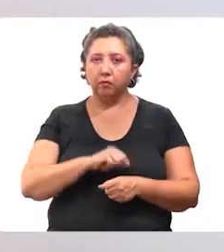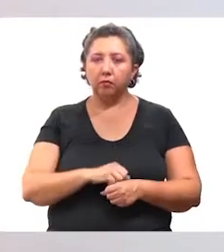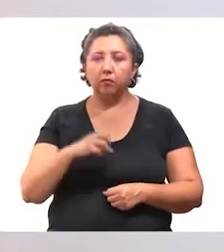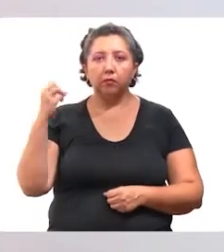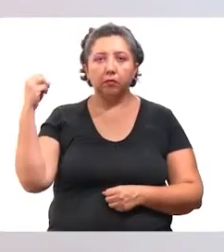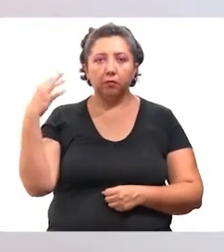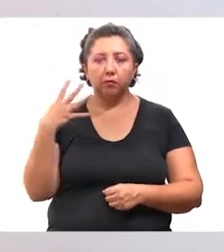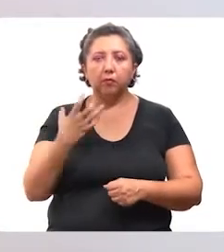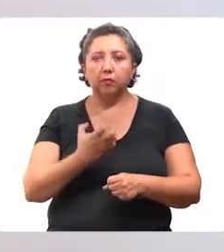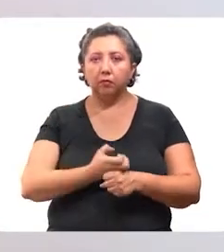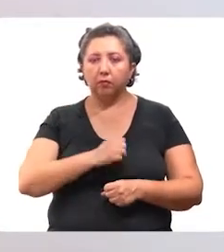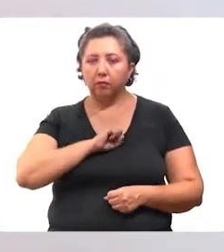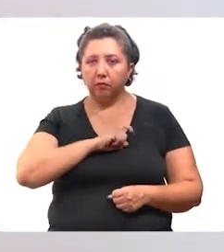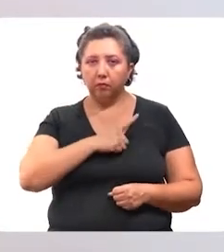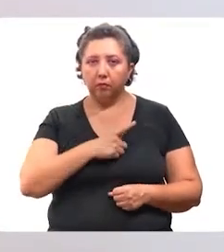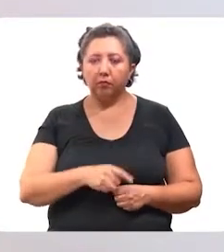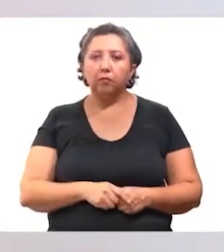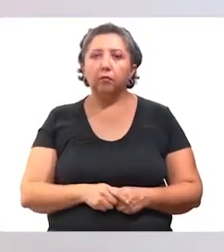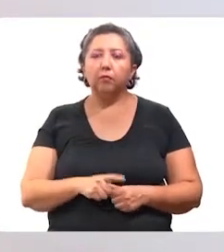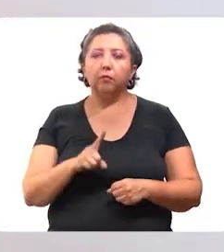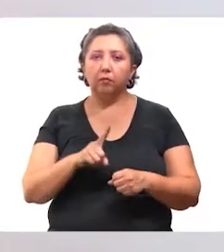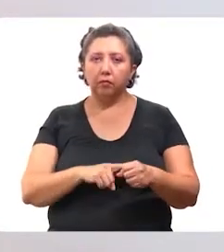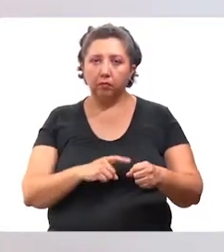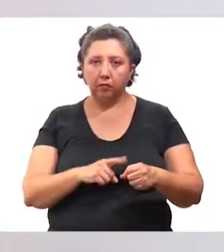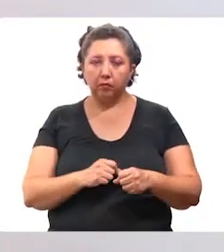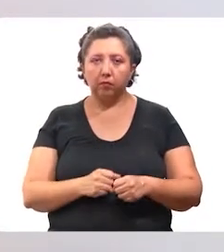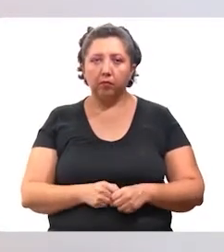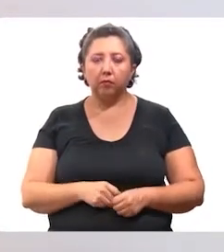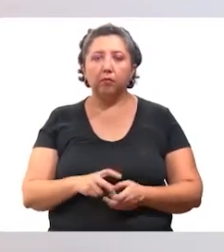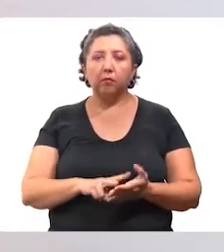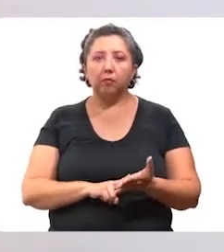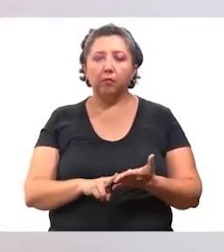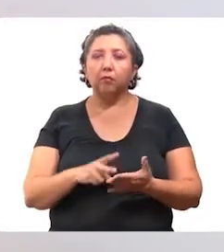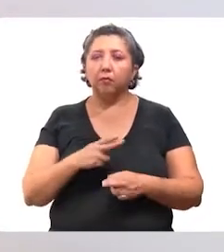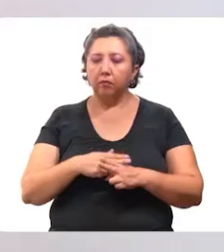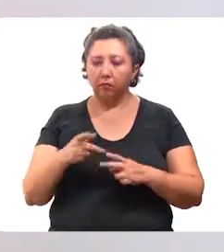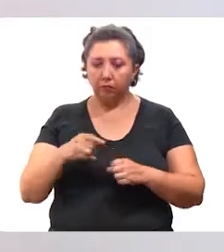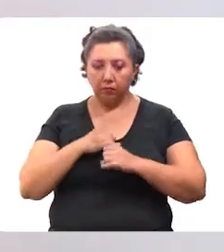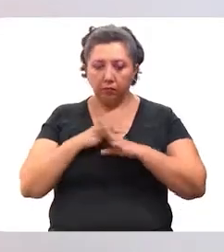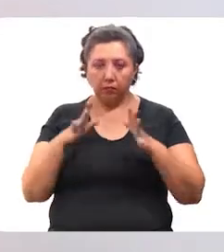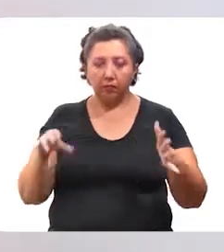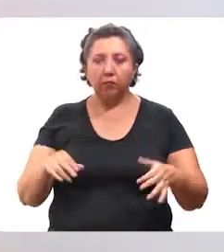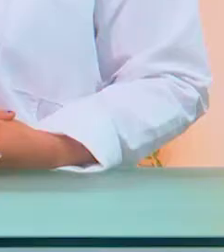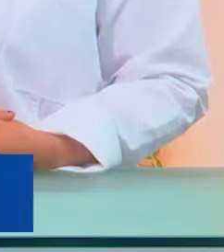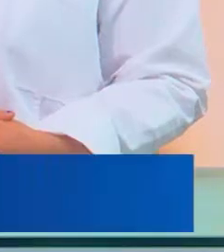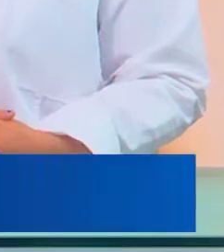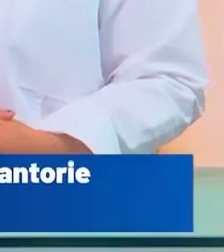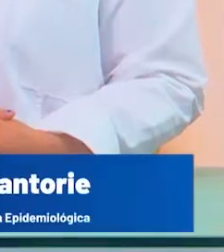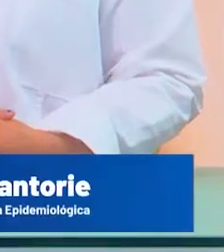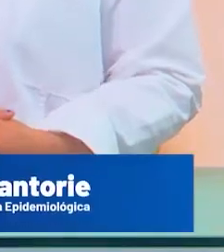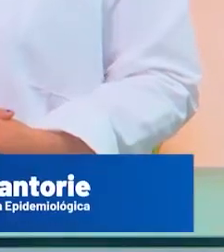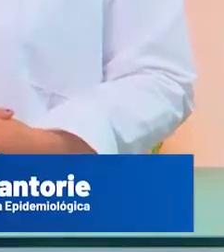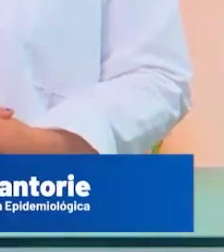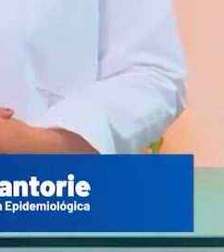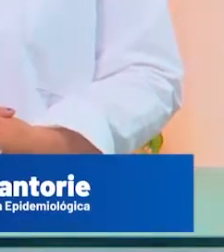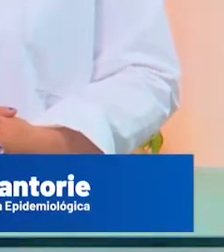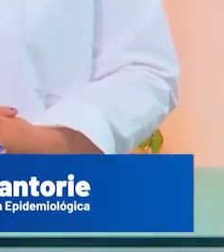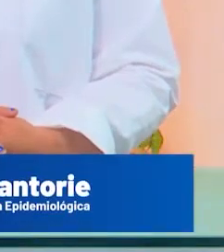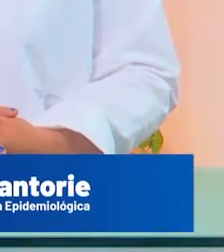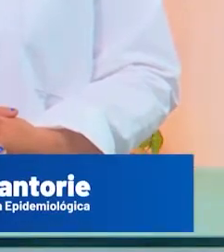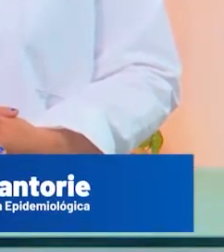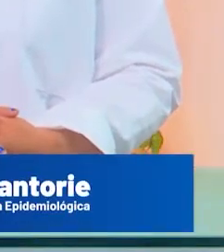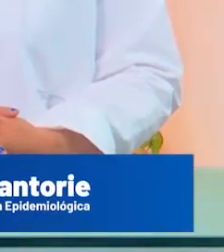indicadores semanales del semáforo estatal de salud marcan color verde. Hasta aquí el reporte, licenciada Ángeles. Muchas gracias,